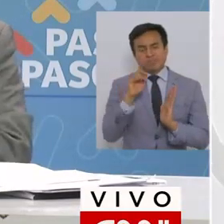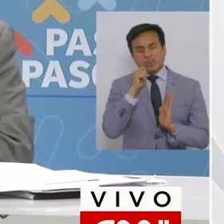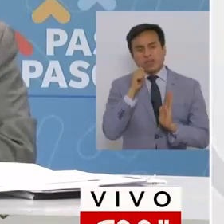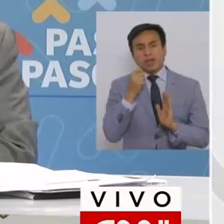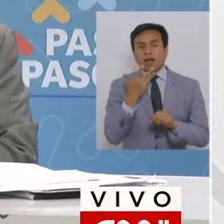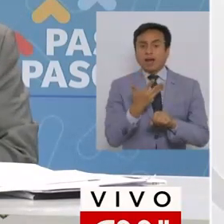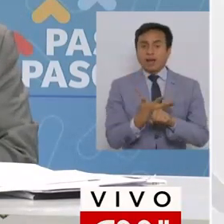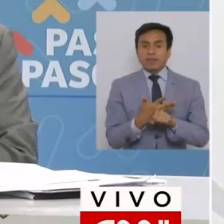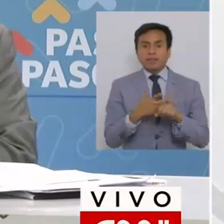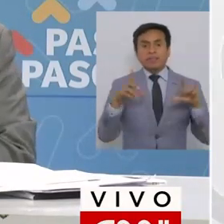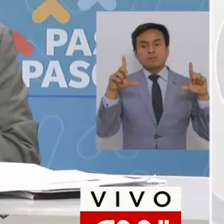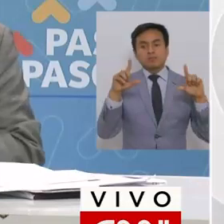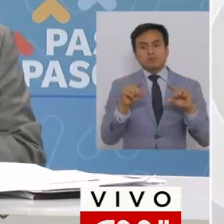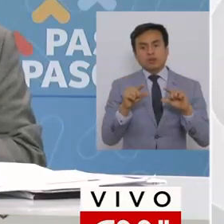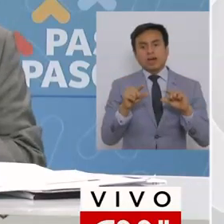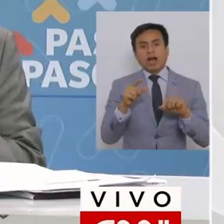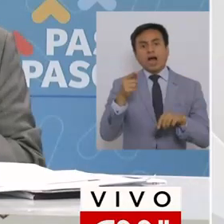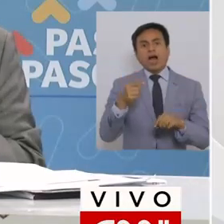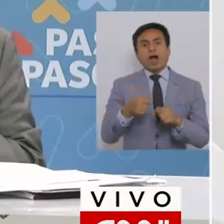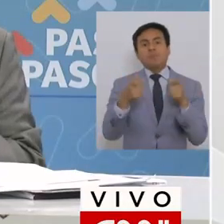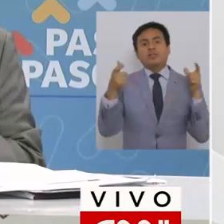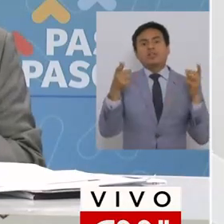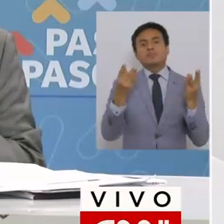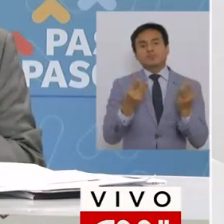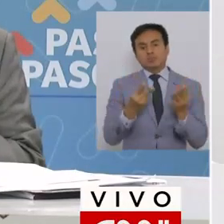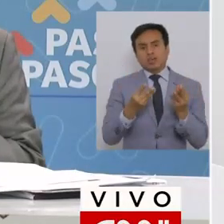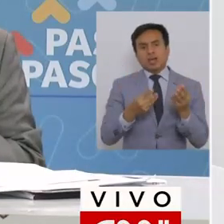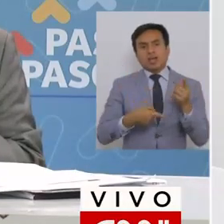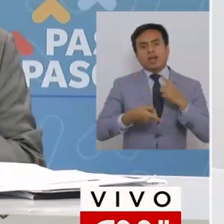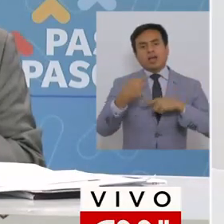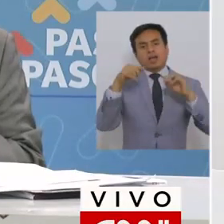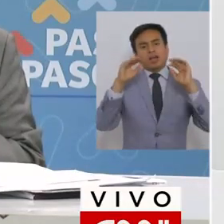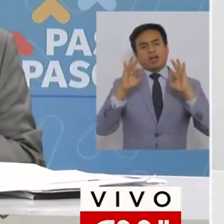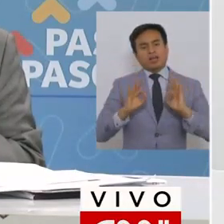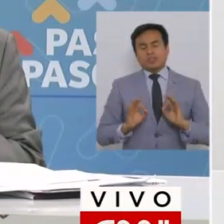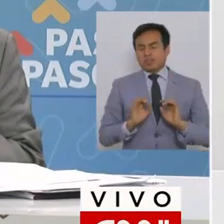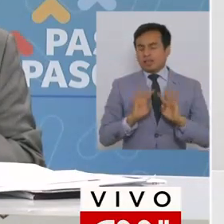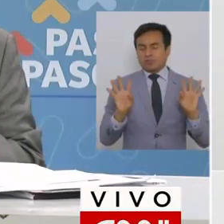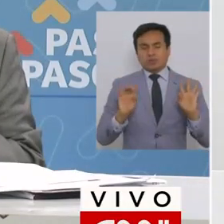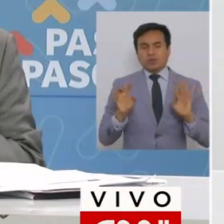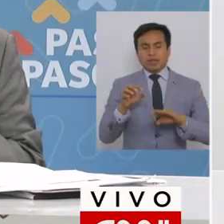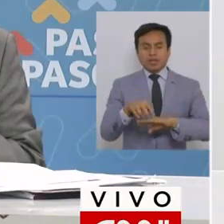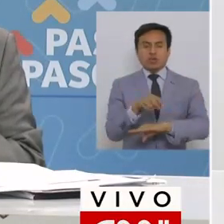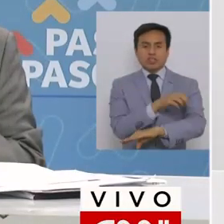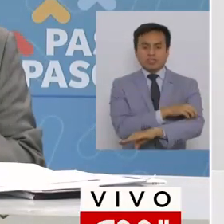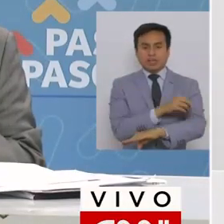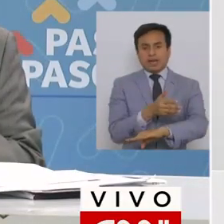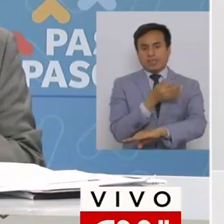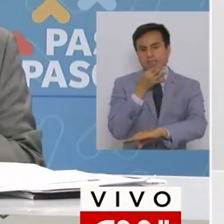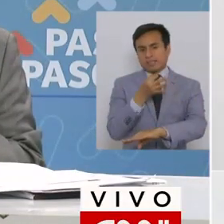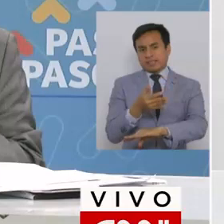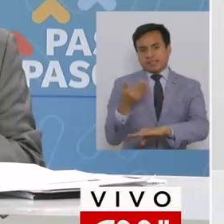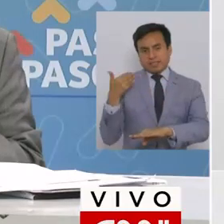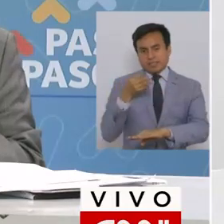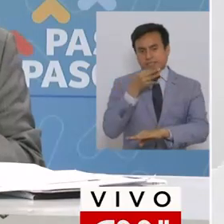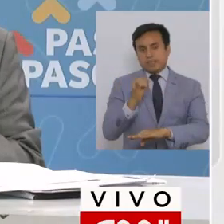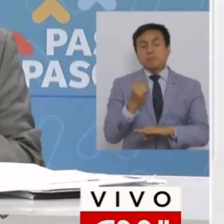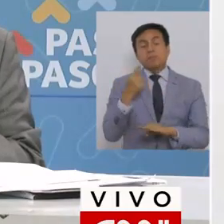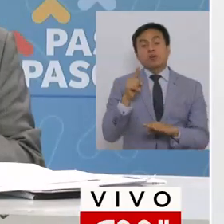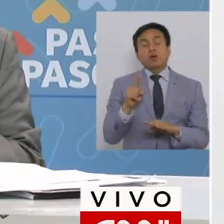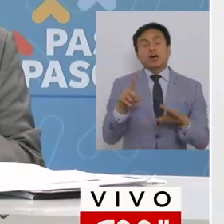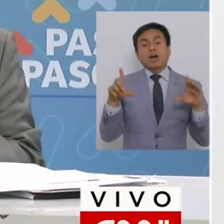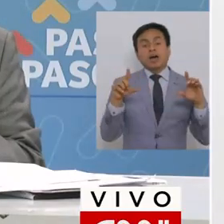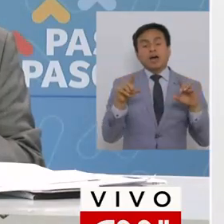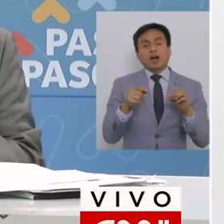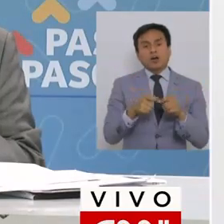una disminución del aumento. No es que haya todavía un retroceso, claro, salvo en las regiones que ya nombré. Una disminución del aumento que va